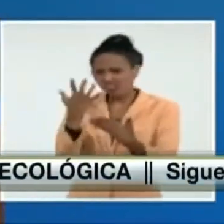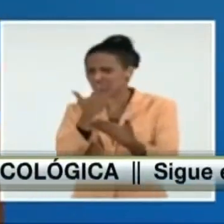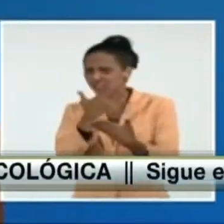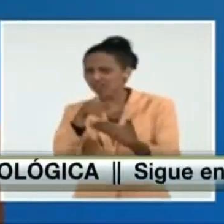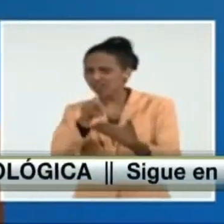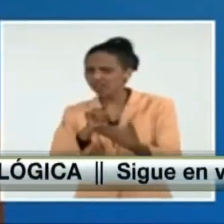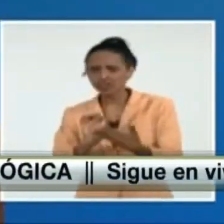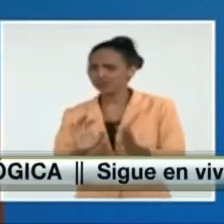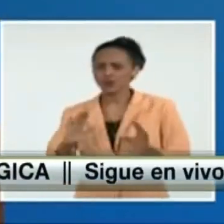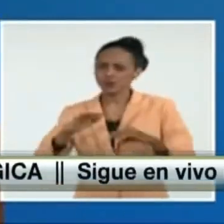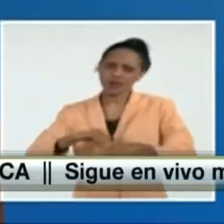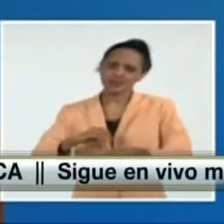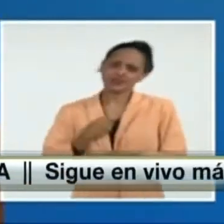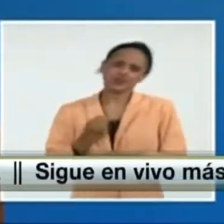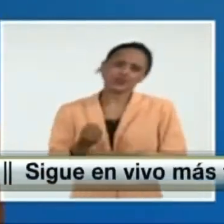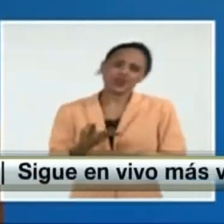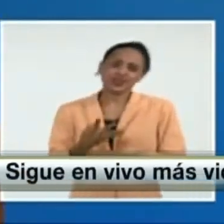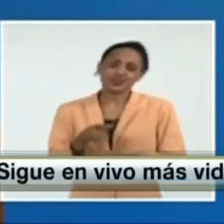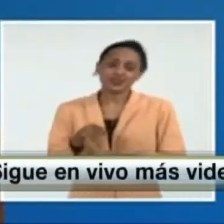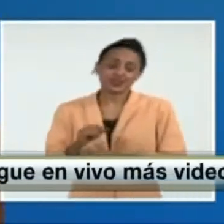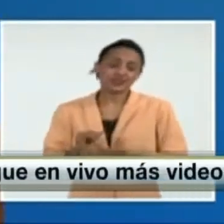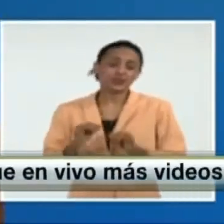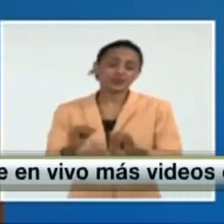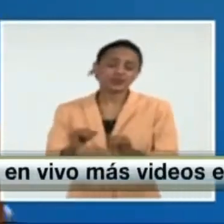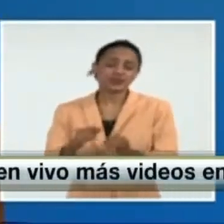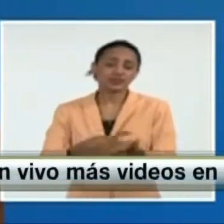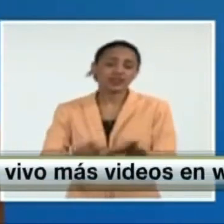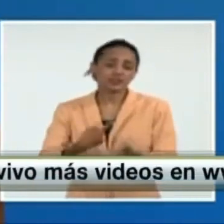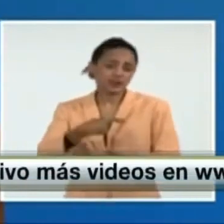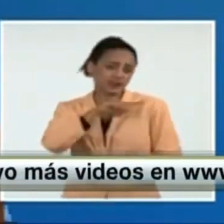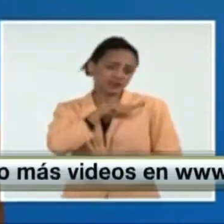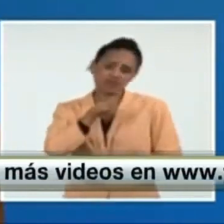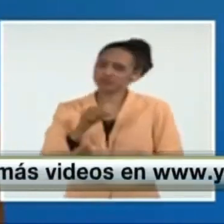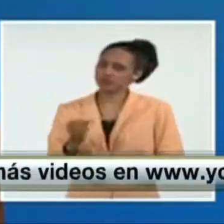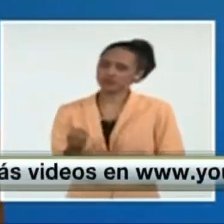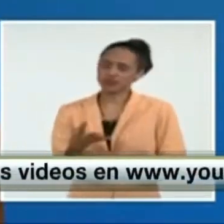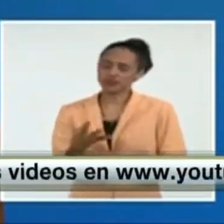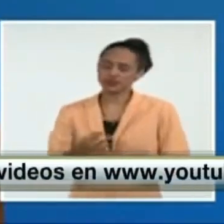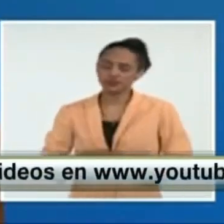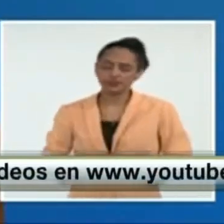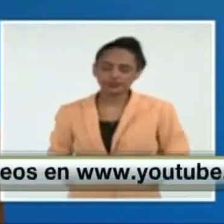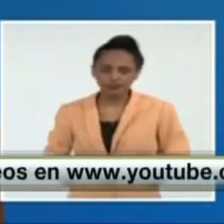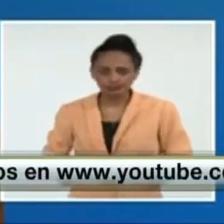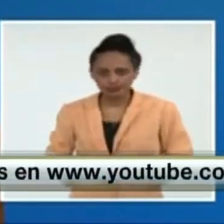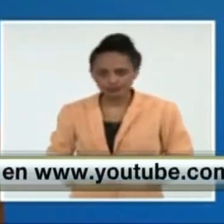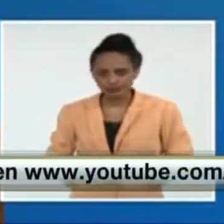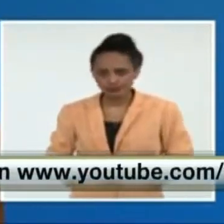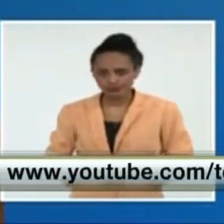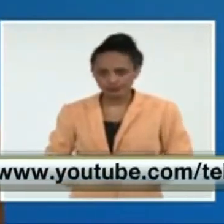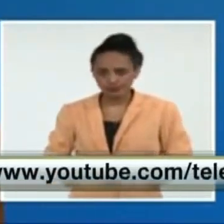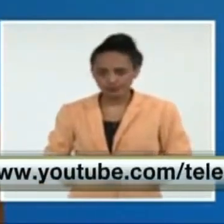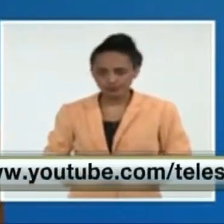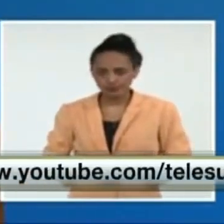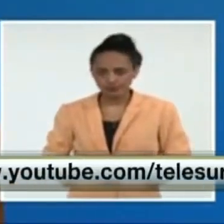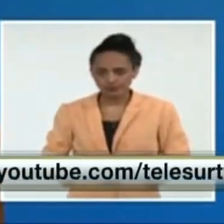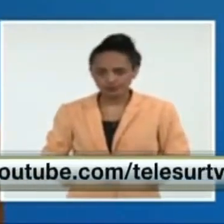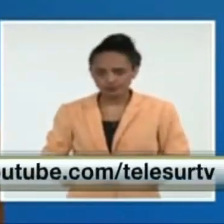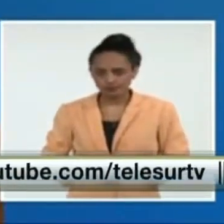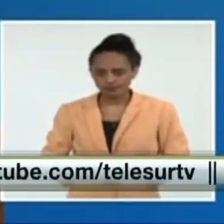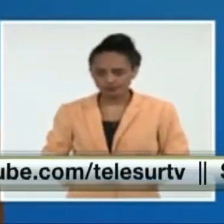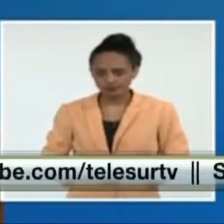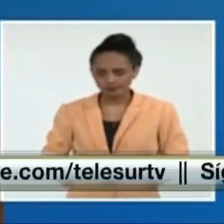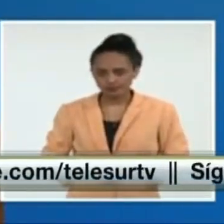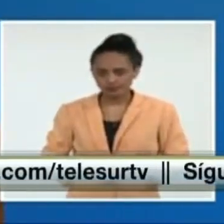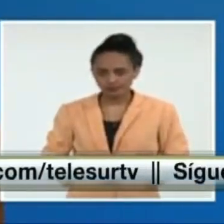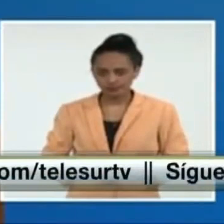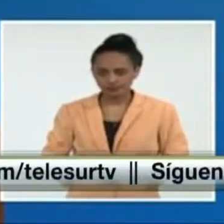hechos de la semana pasada. Afirmo que se cumple con estricto apego a